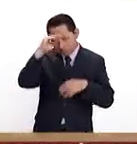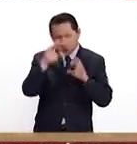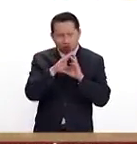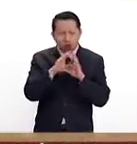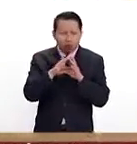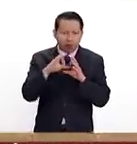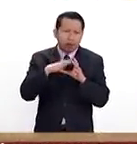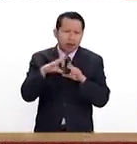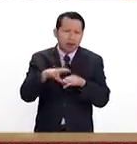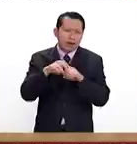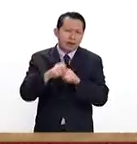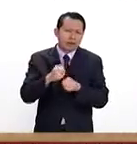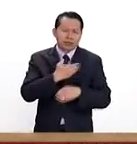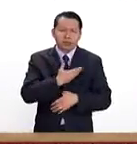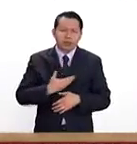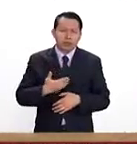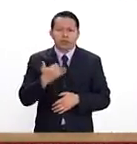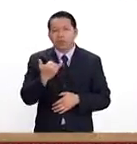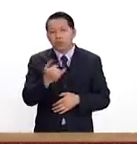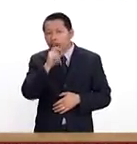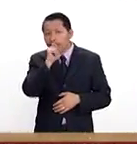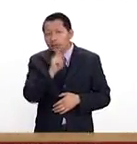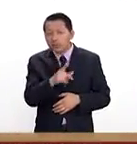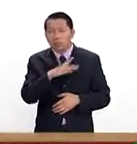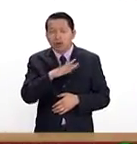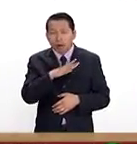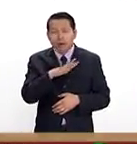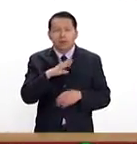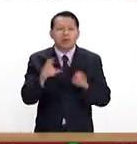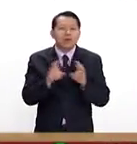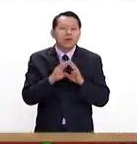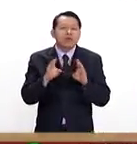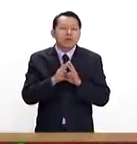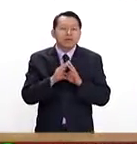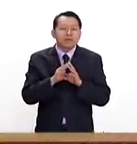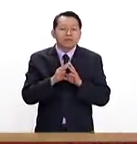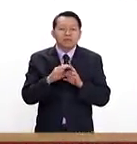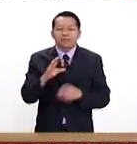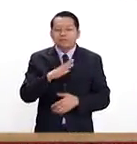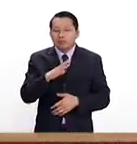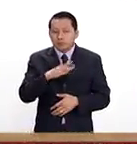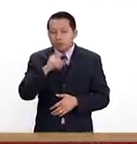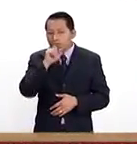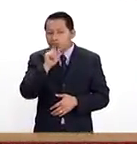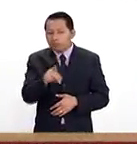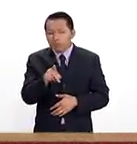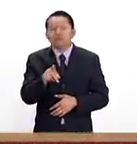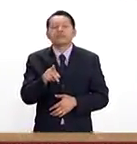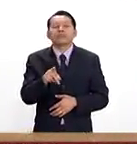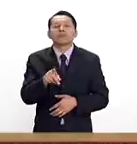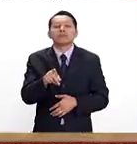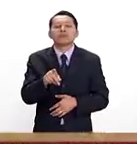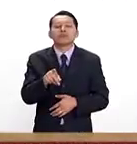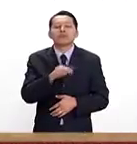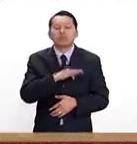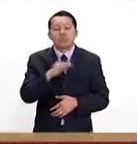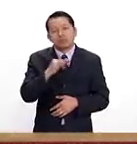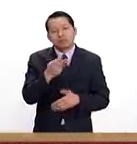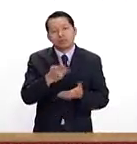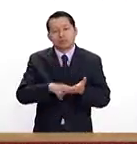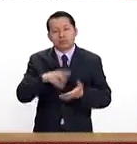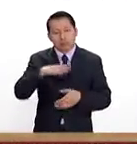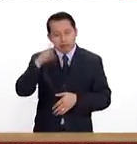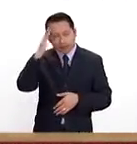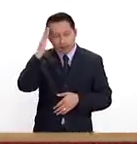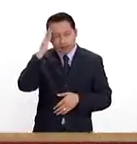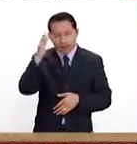llegó a la presidencia, y finalmente hay un cuestionamiento de liderazgo. ¿no?